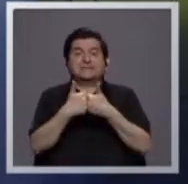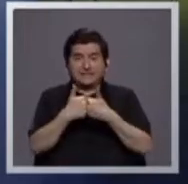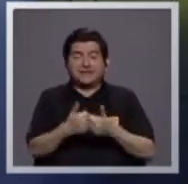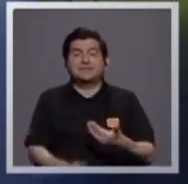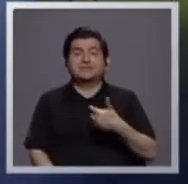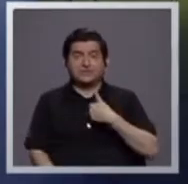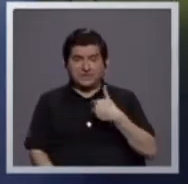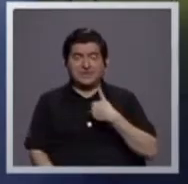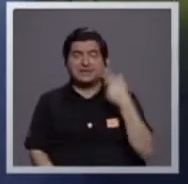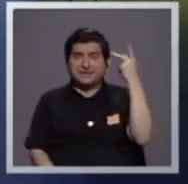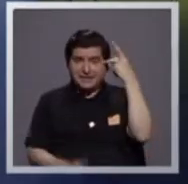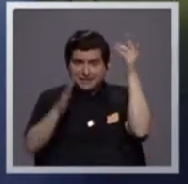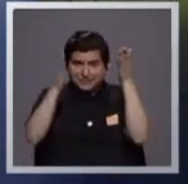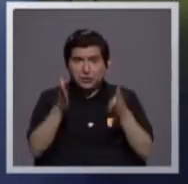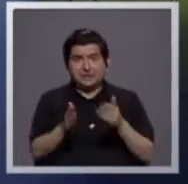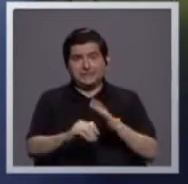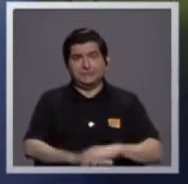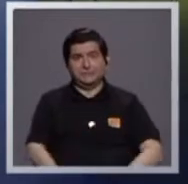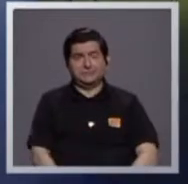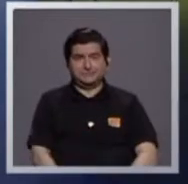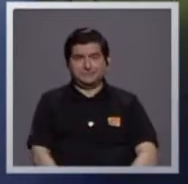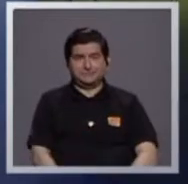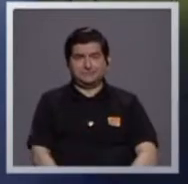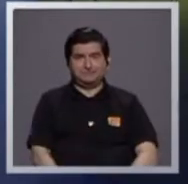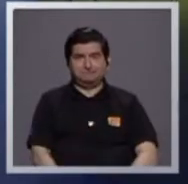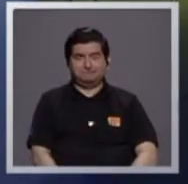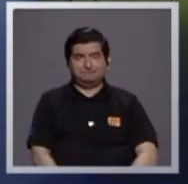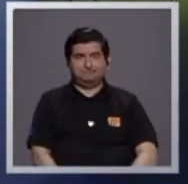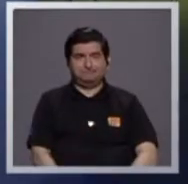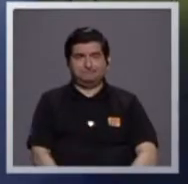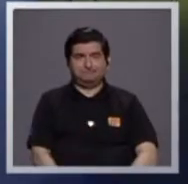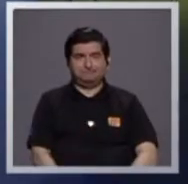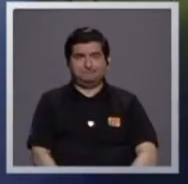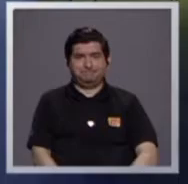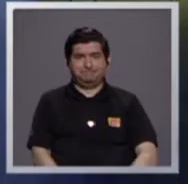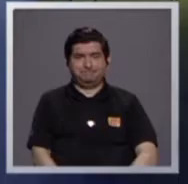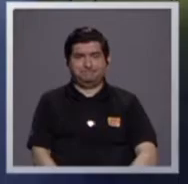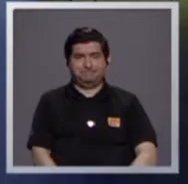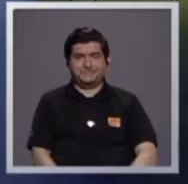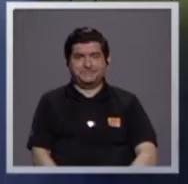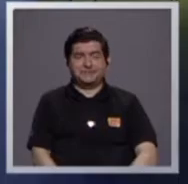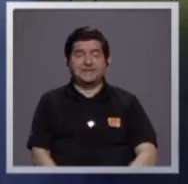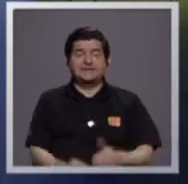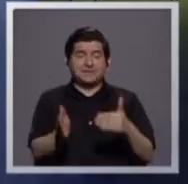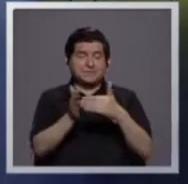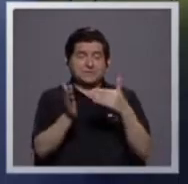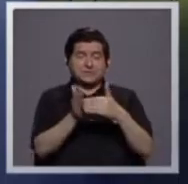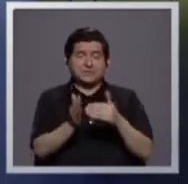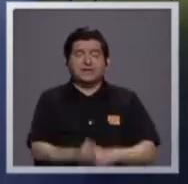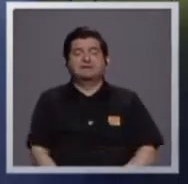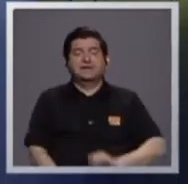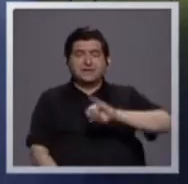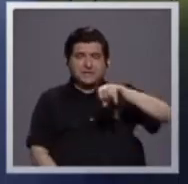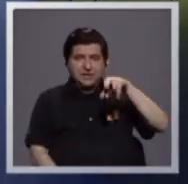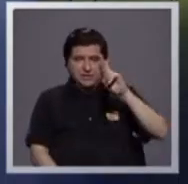le corresponde a los políticos. Pues de nuevo usted, don José